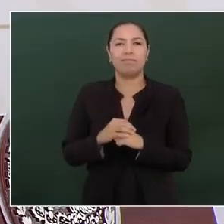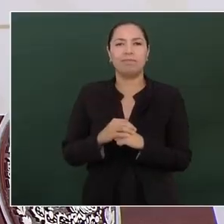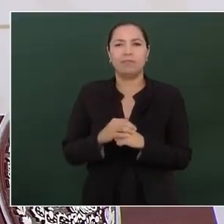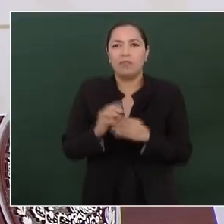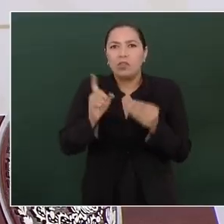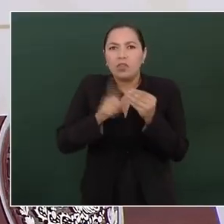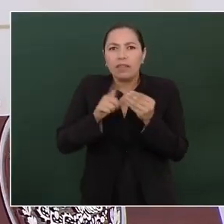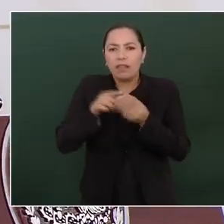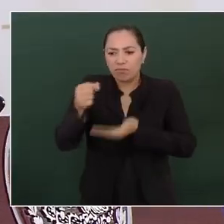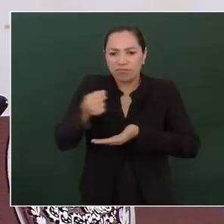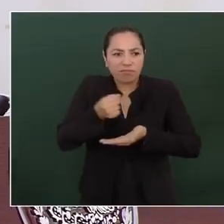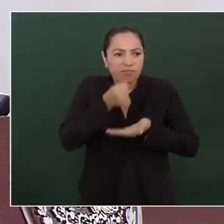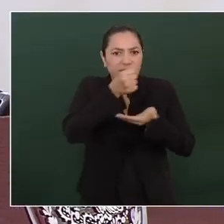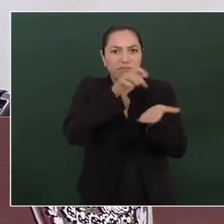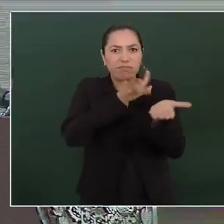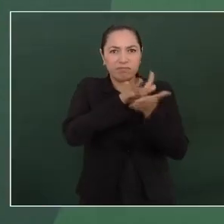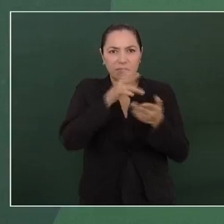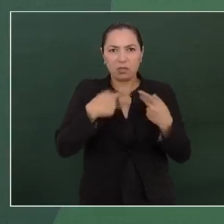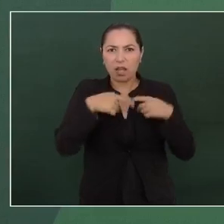ahí. Condonaciones.